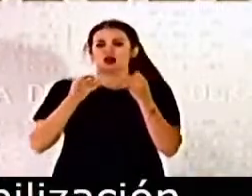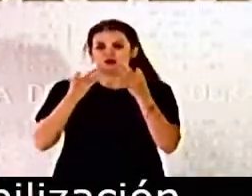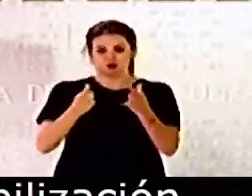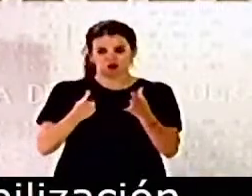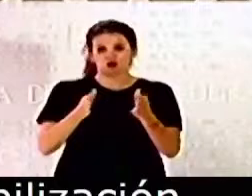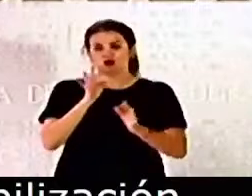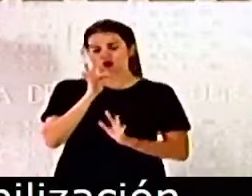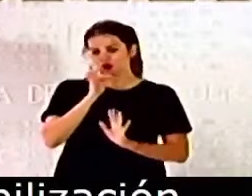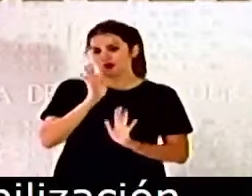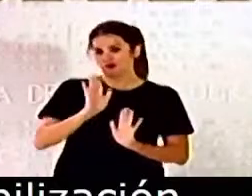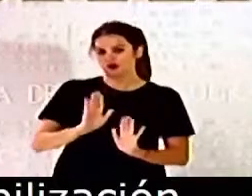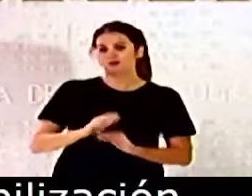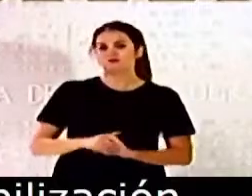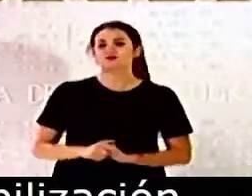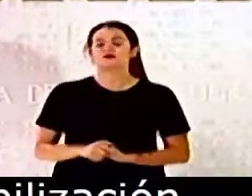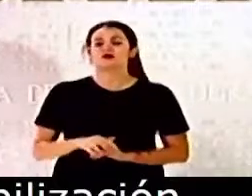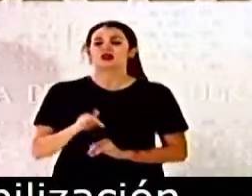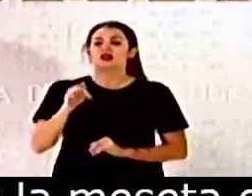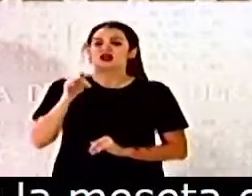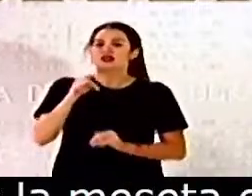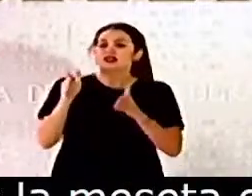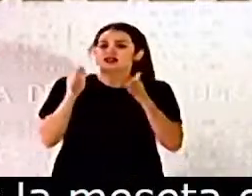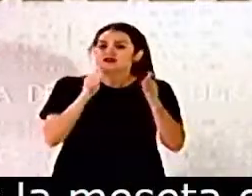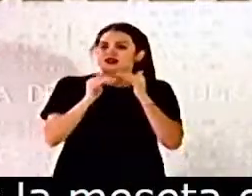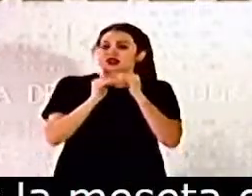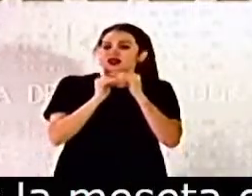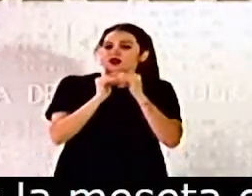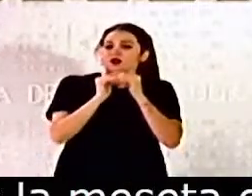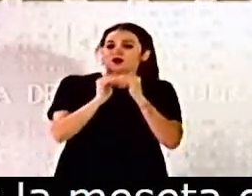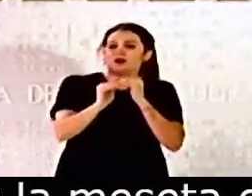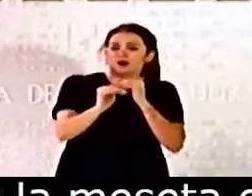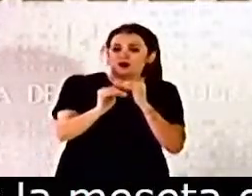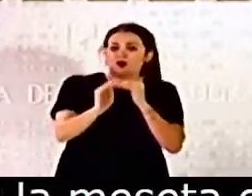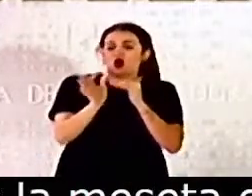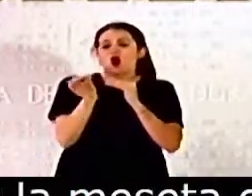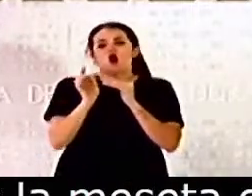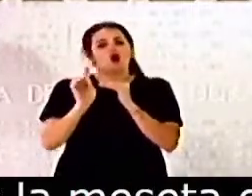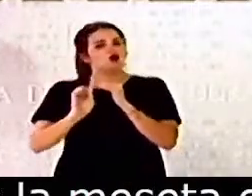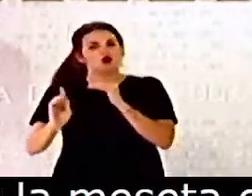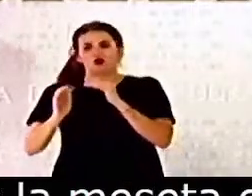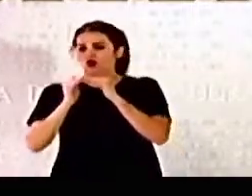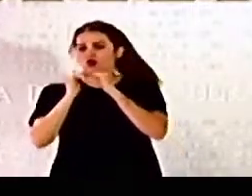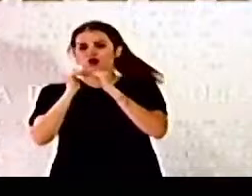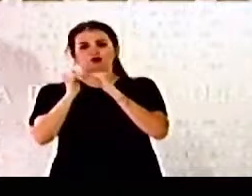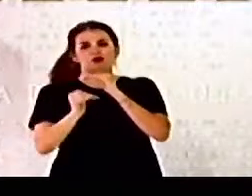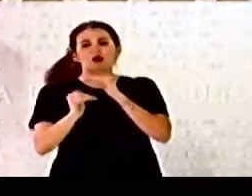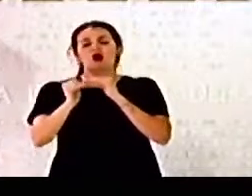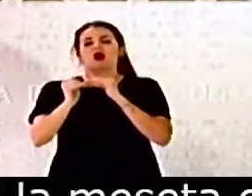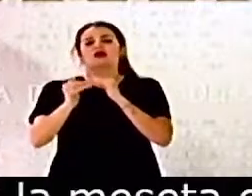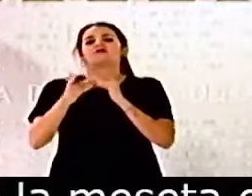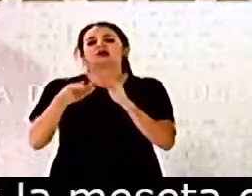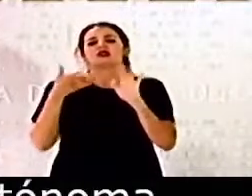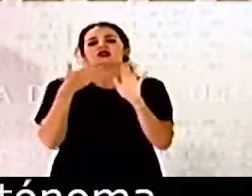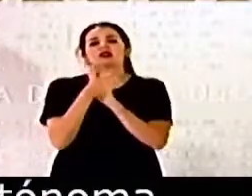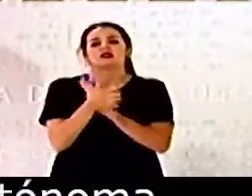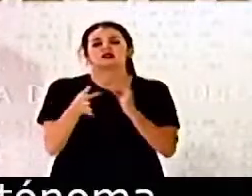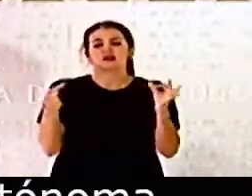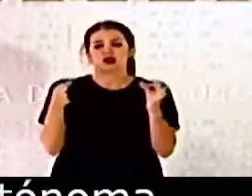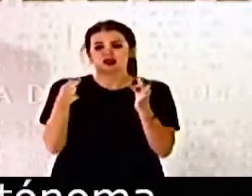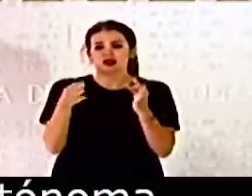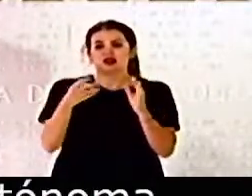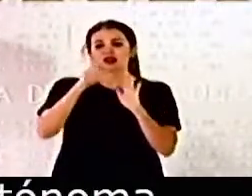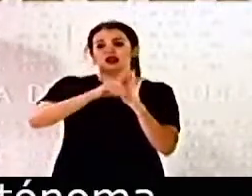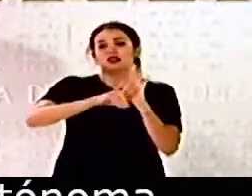autónoma. Estemos en esa fase de estabilización o no estemos en esa fase de estabilización, lo que está claro es que hay indicadores preocupantes,